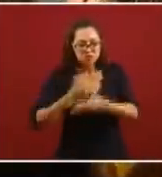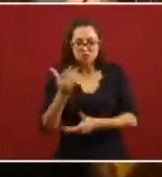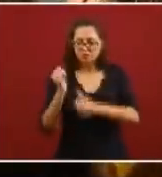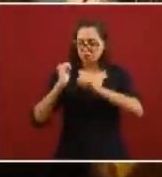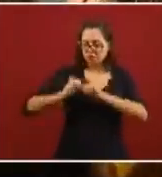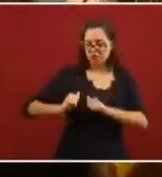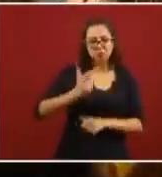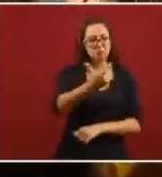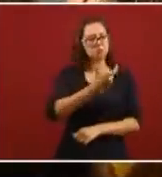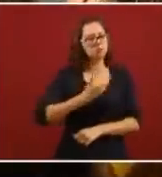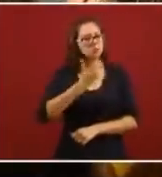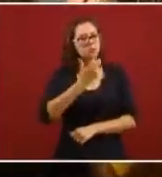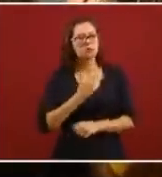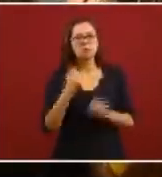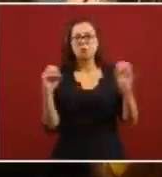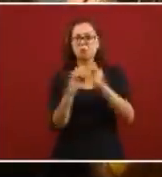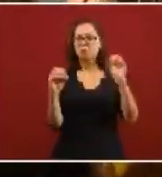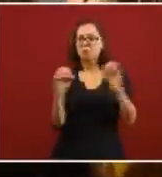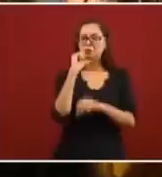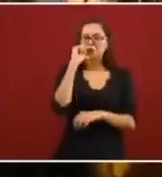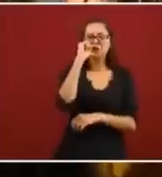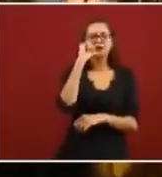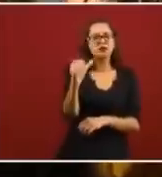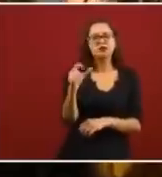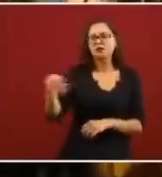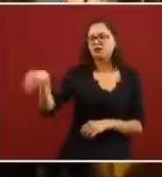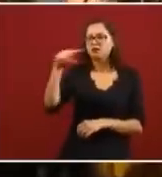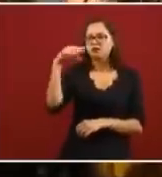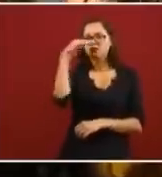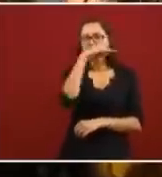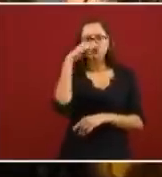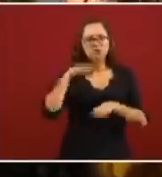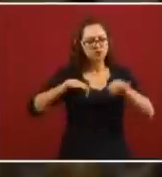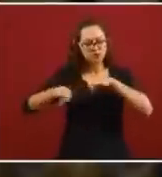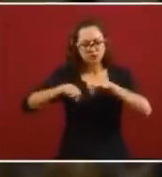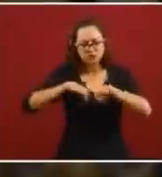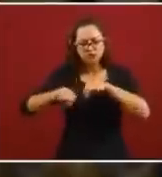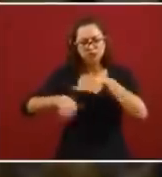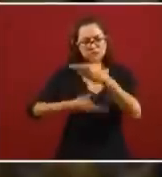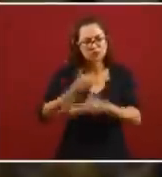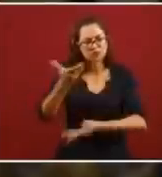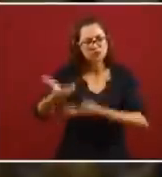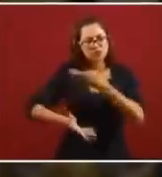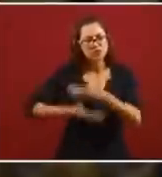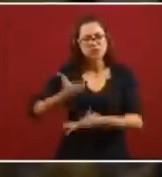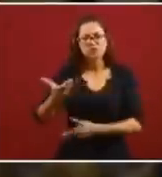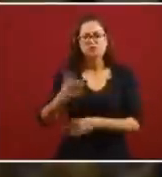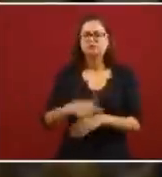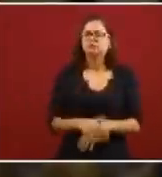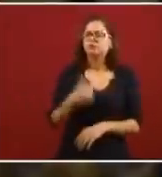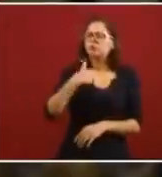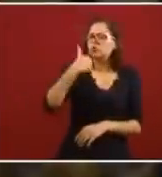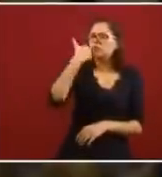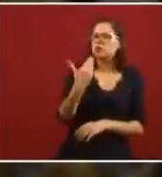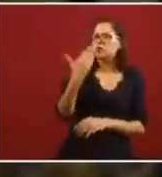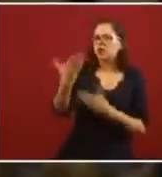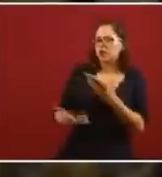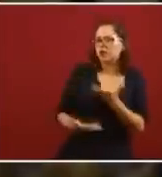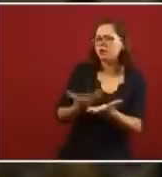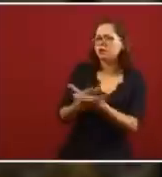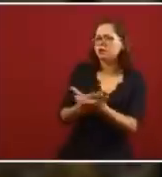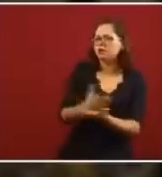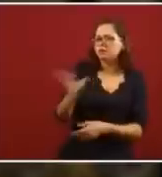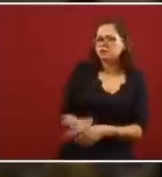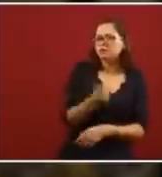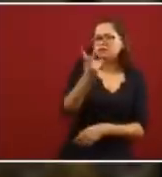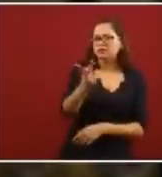autoridad. Entonces yo quería preguntarle sobre el propósito de la gira